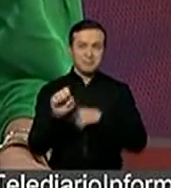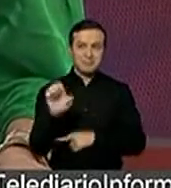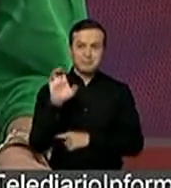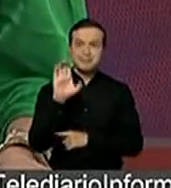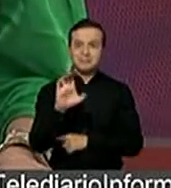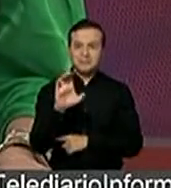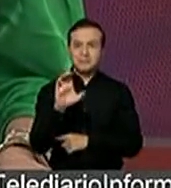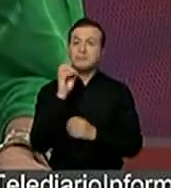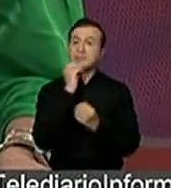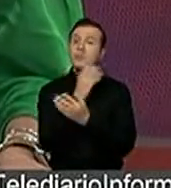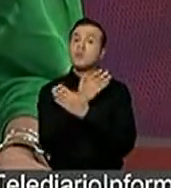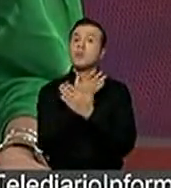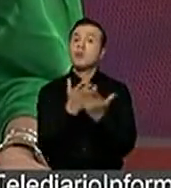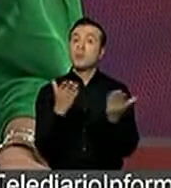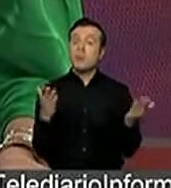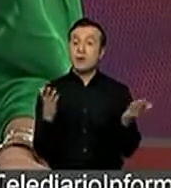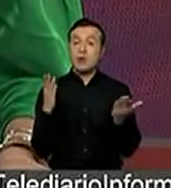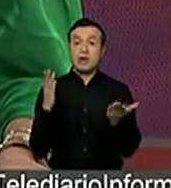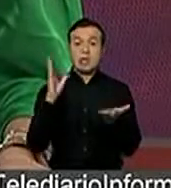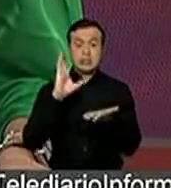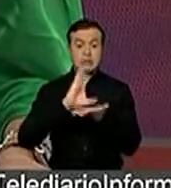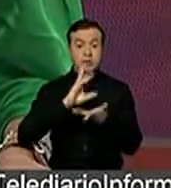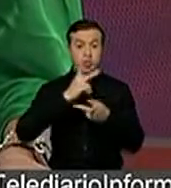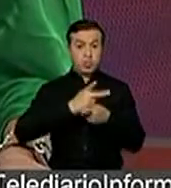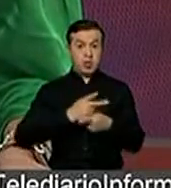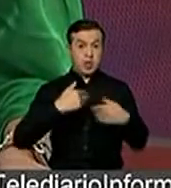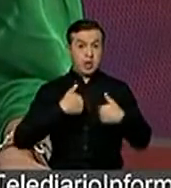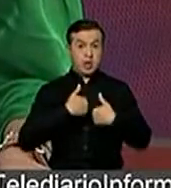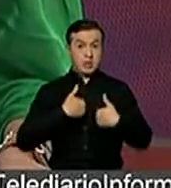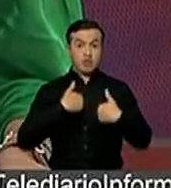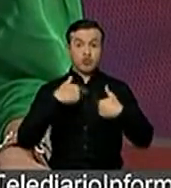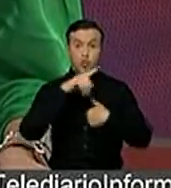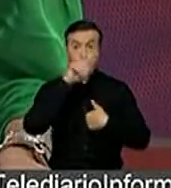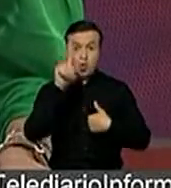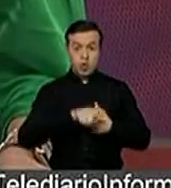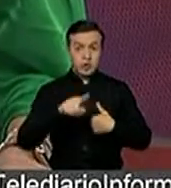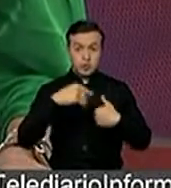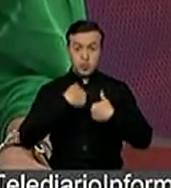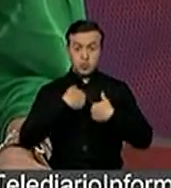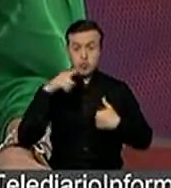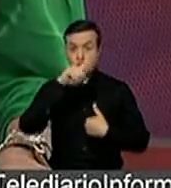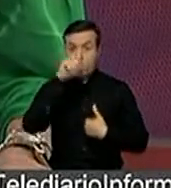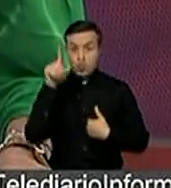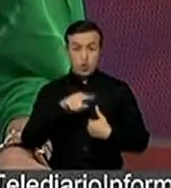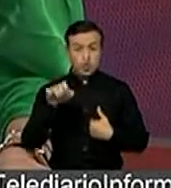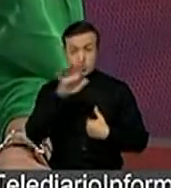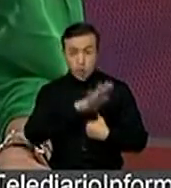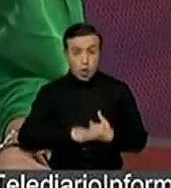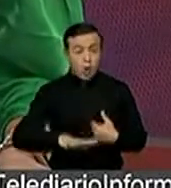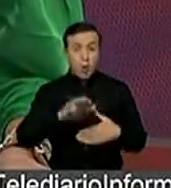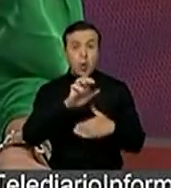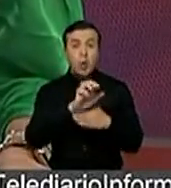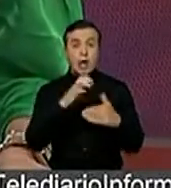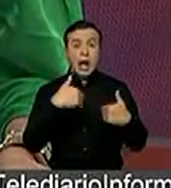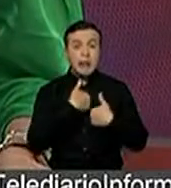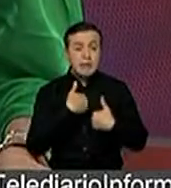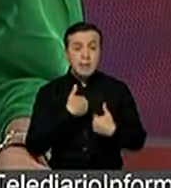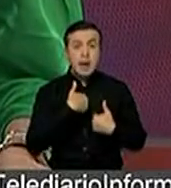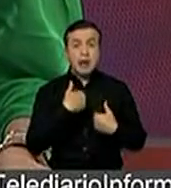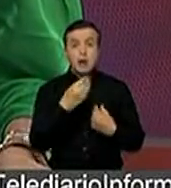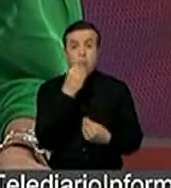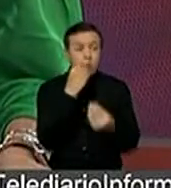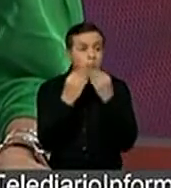www.ecuadortv.es. Y le comentamos que los centros de cuidado de fauna animal y zoológicos del país sufren de desabastecimiento de alimentos debido